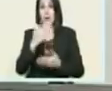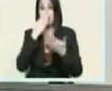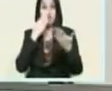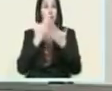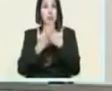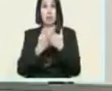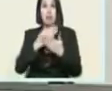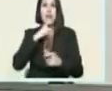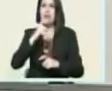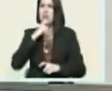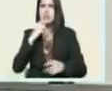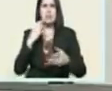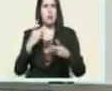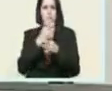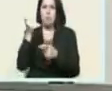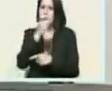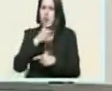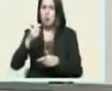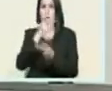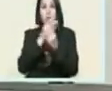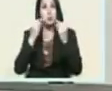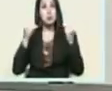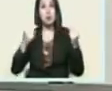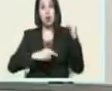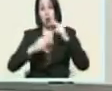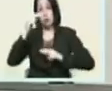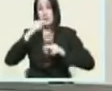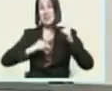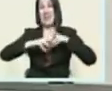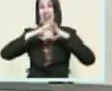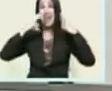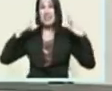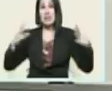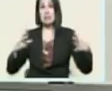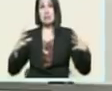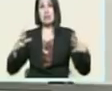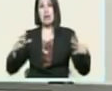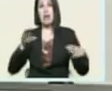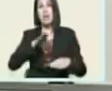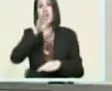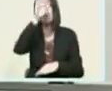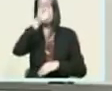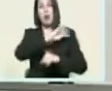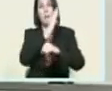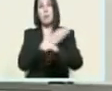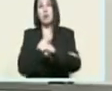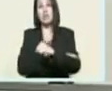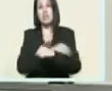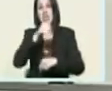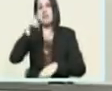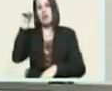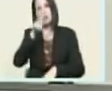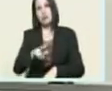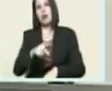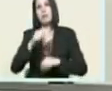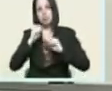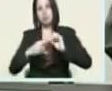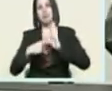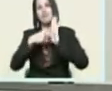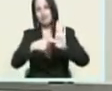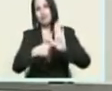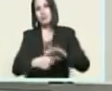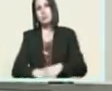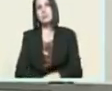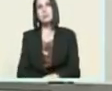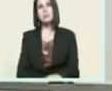enfrenta dificultades, que busca soluciones y que construye la grandeza del futuro de potencia que vamos a ser los venezolanos